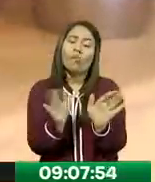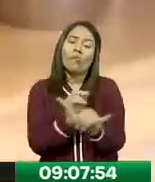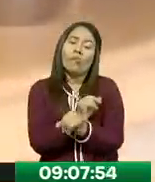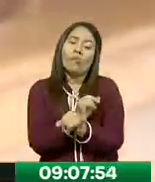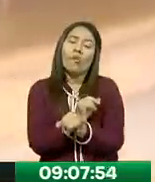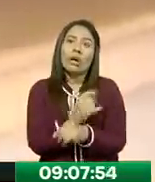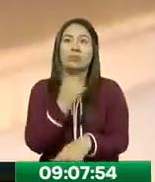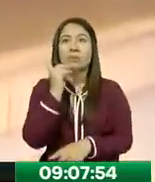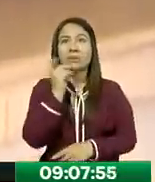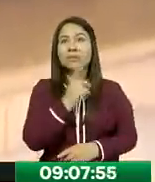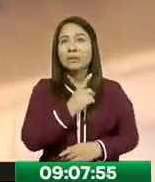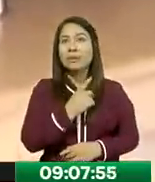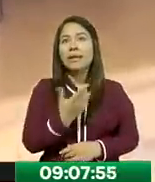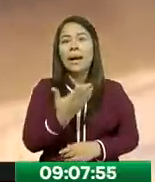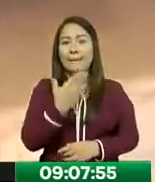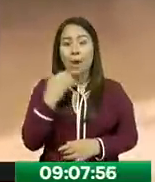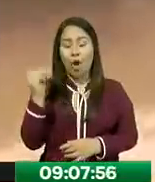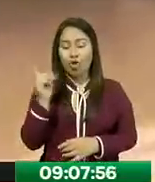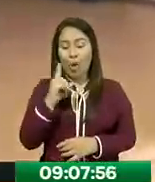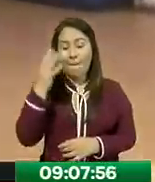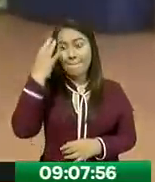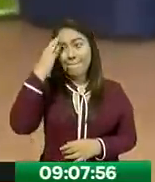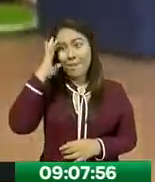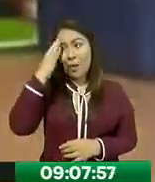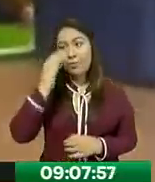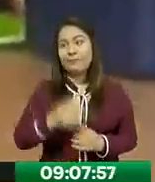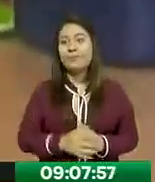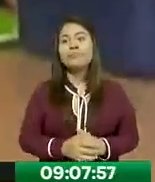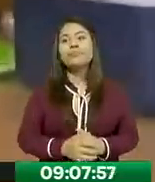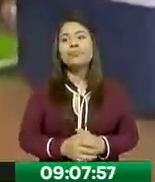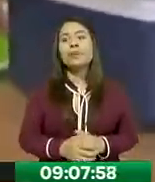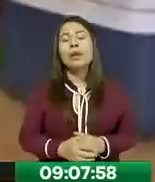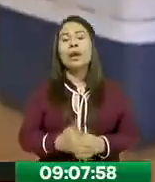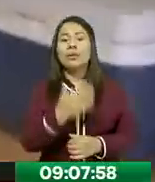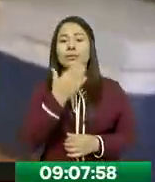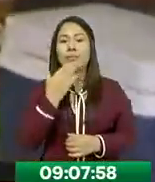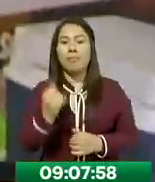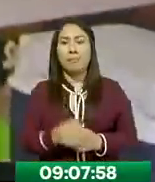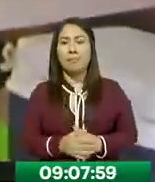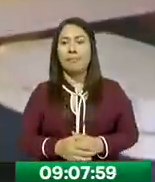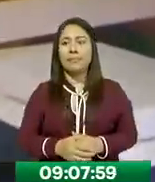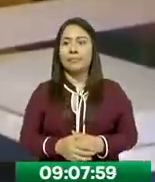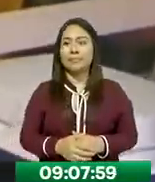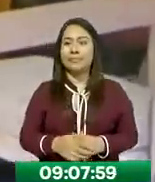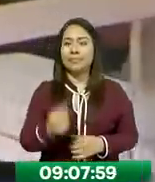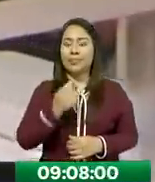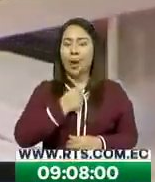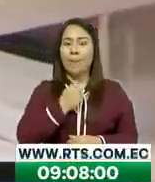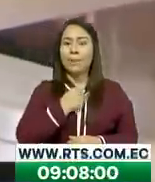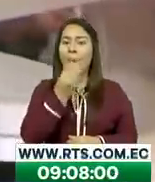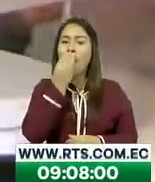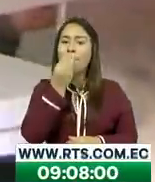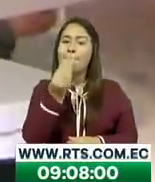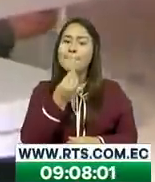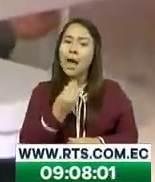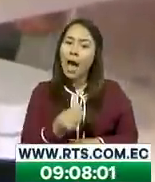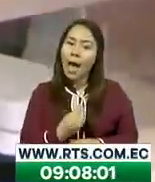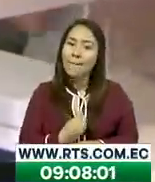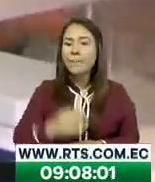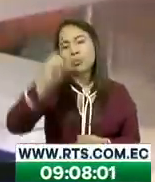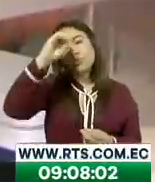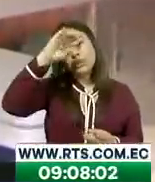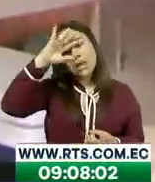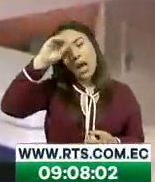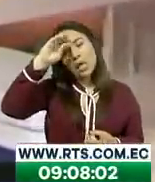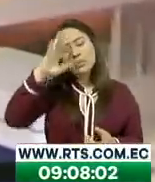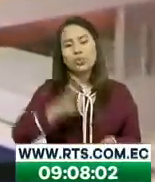mía. Entonces, para que no le pase eso, deje reservada su pierna de pavo o de chanchito